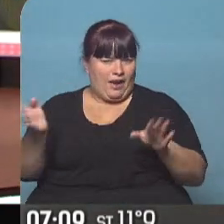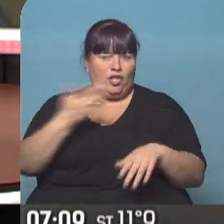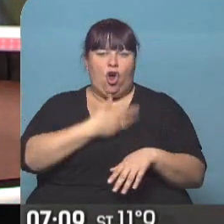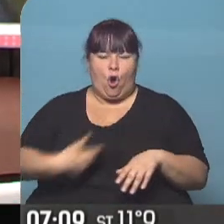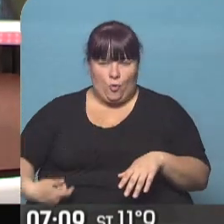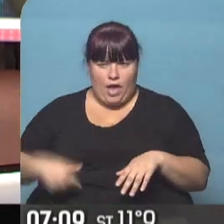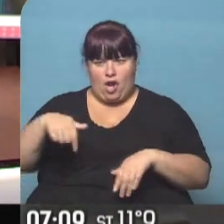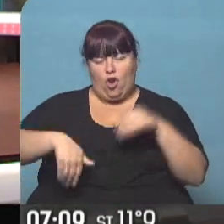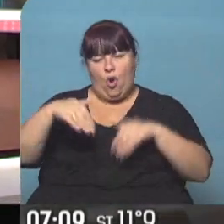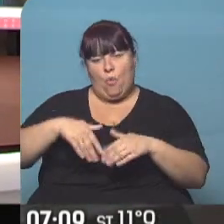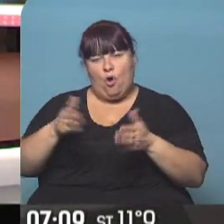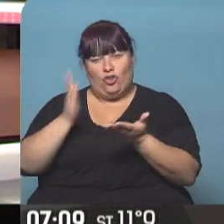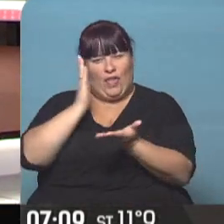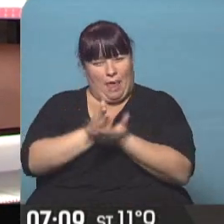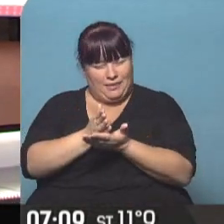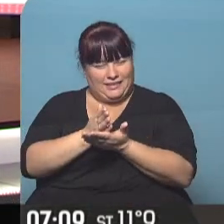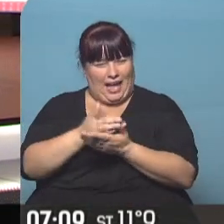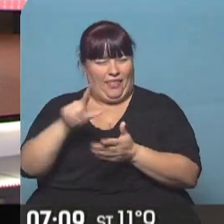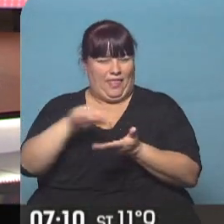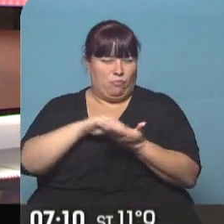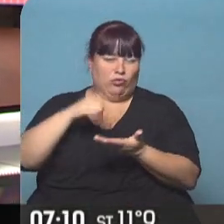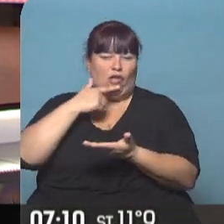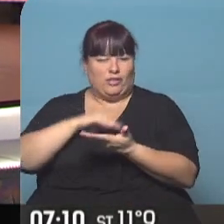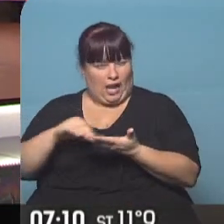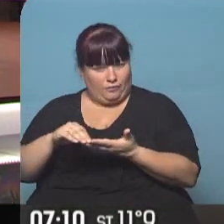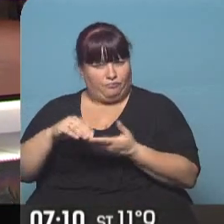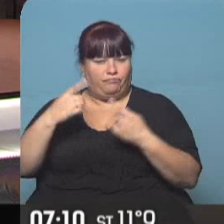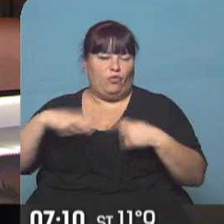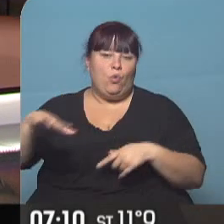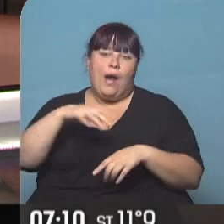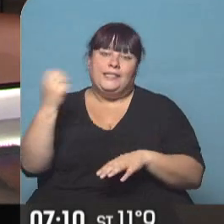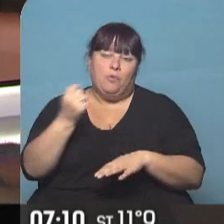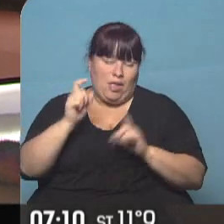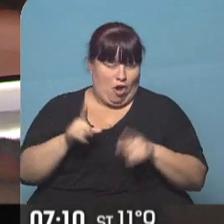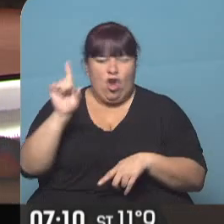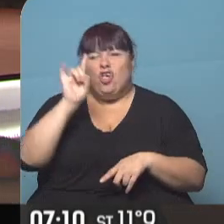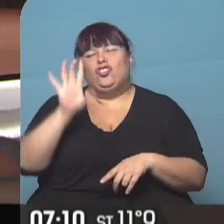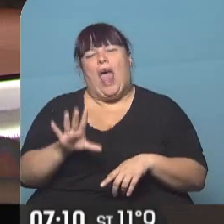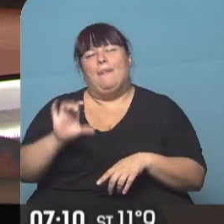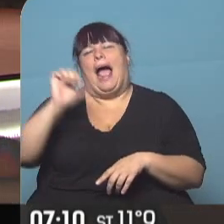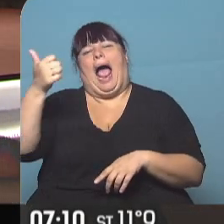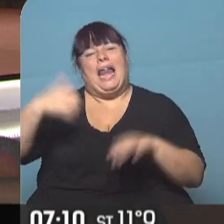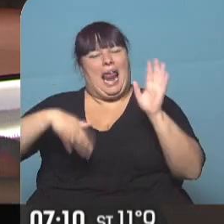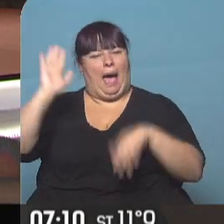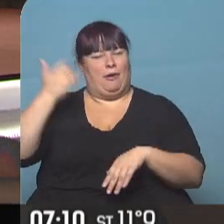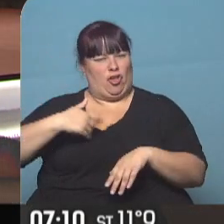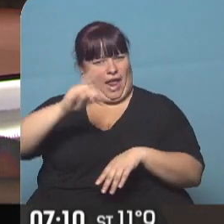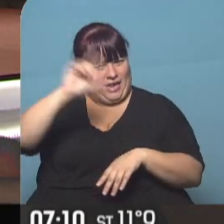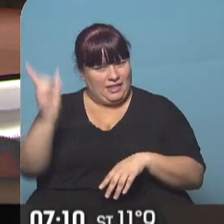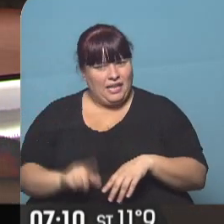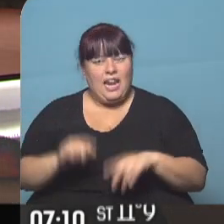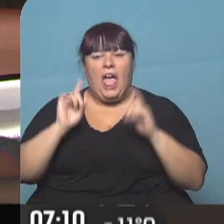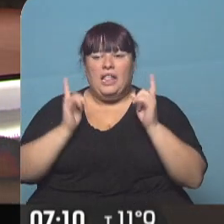del oficialismo en estas elecciones intermedias, en las elecciones legislativas, en distritos claves, además. No solamente ganó en buena parte de la República